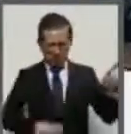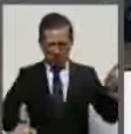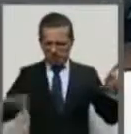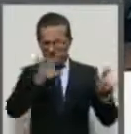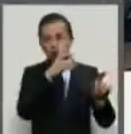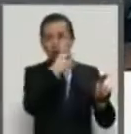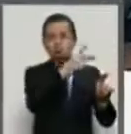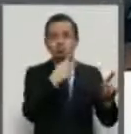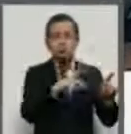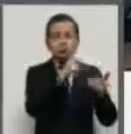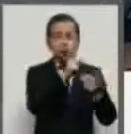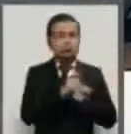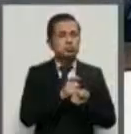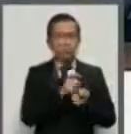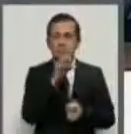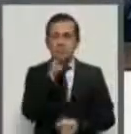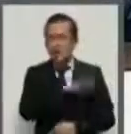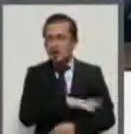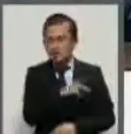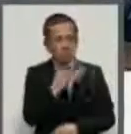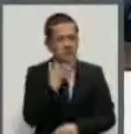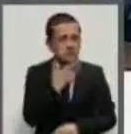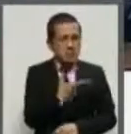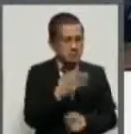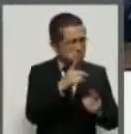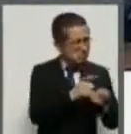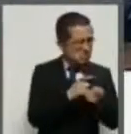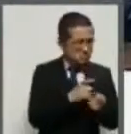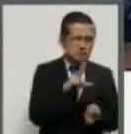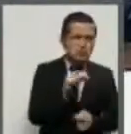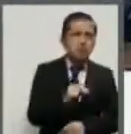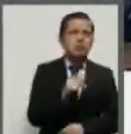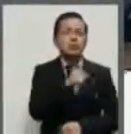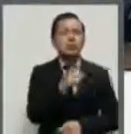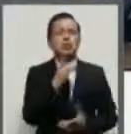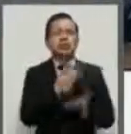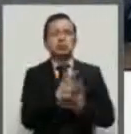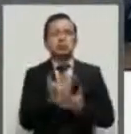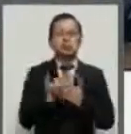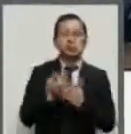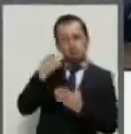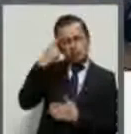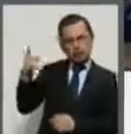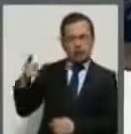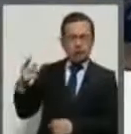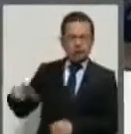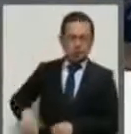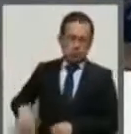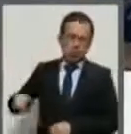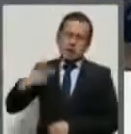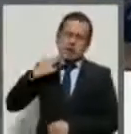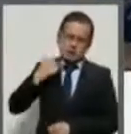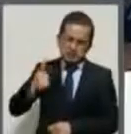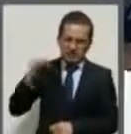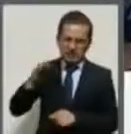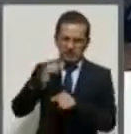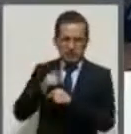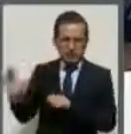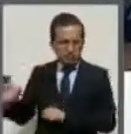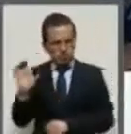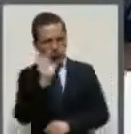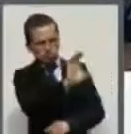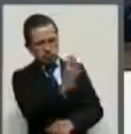su deficiente manejo genera un problema de dependencia de la Hacienda Pública Federal y por consiguiente frena